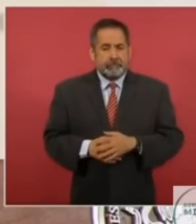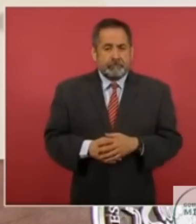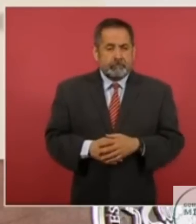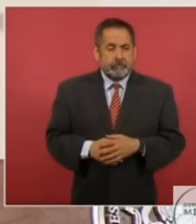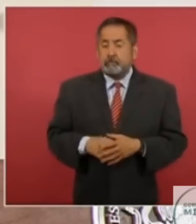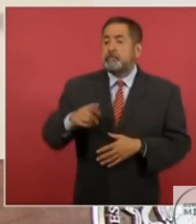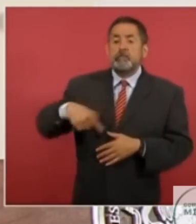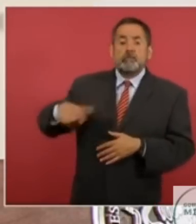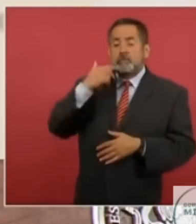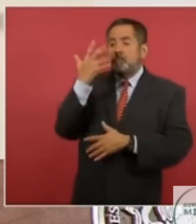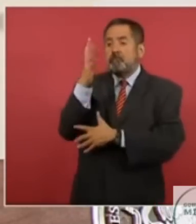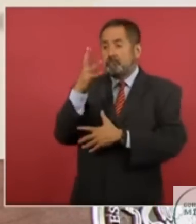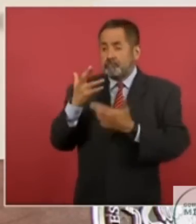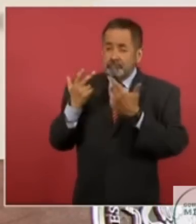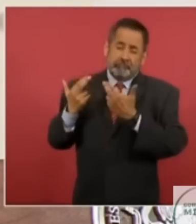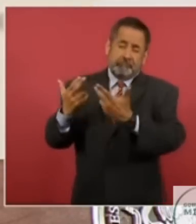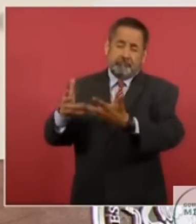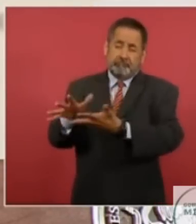destruir el medio ambiente.